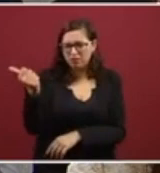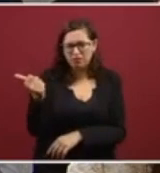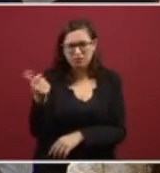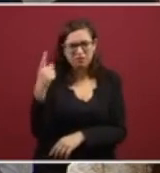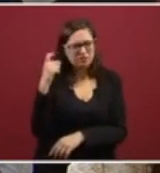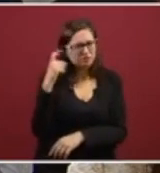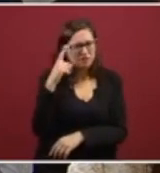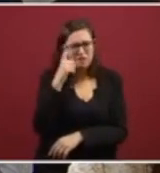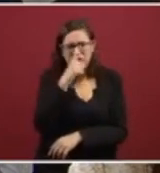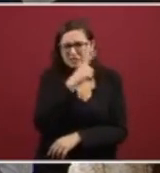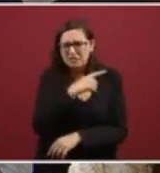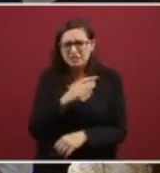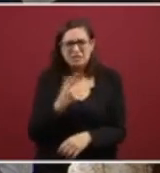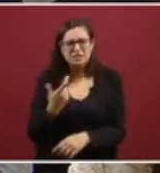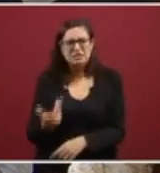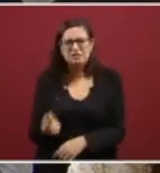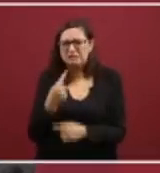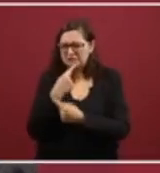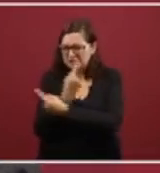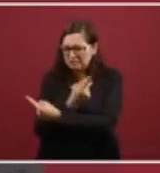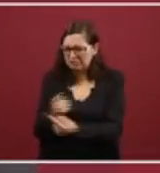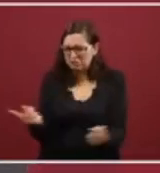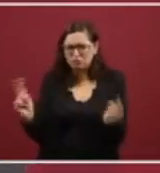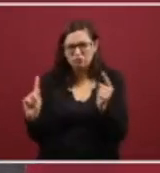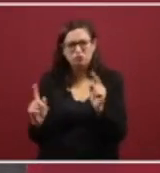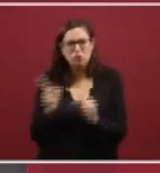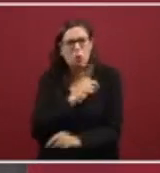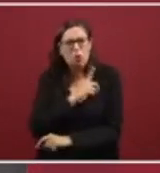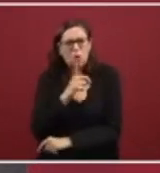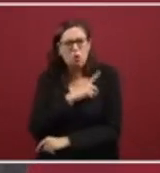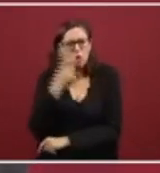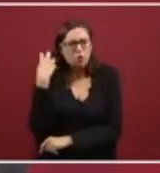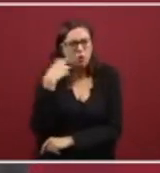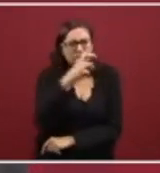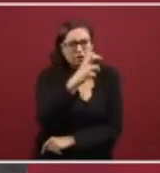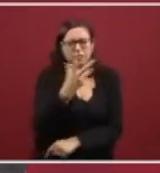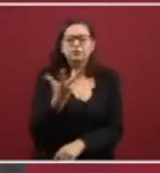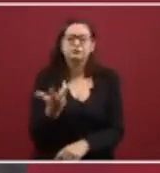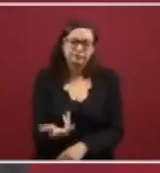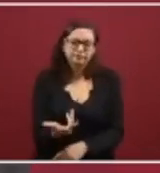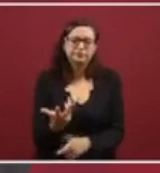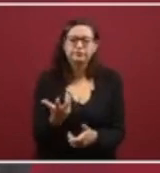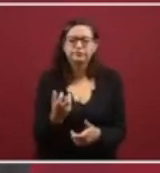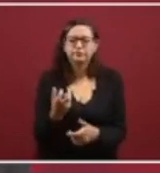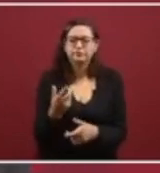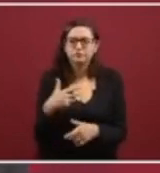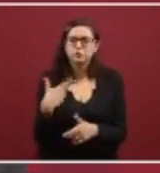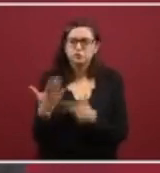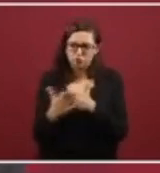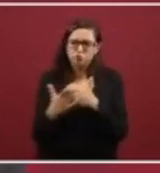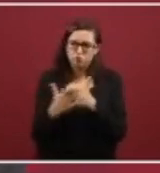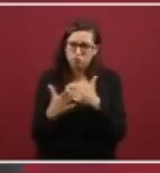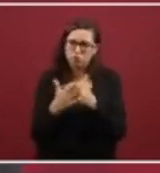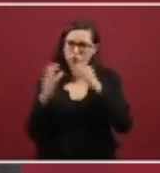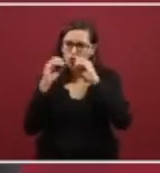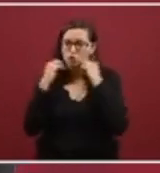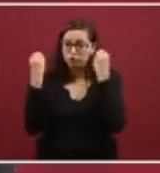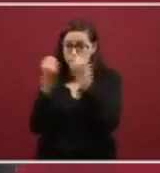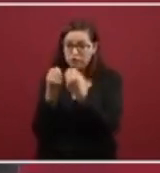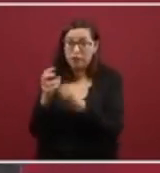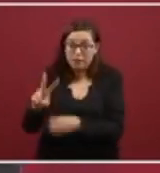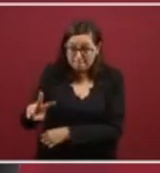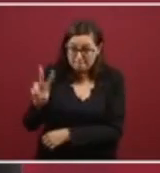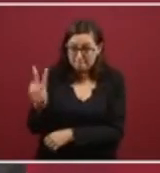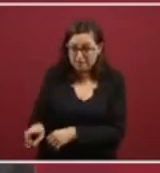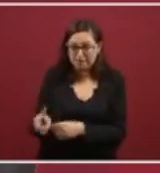compleja que estamos revisando. Pero entonces la idea es buscar que nos acompañen en lo que hagamos a las organizaciones que sí les